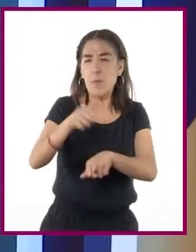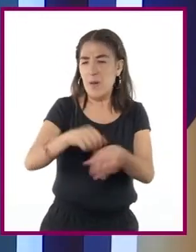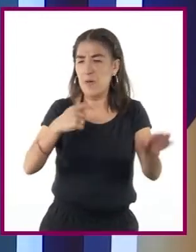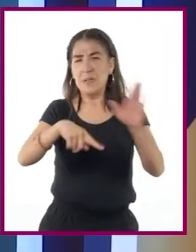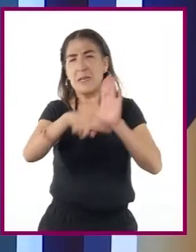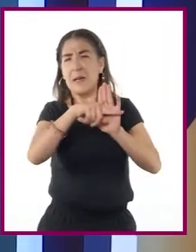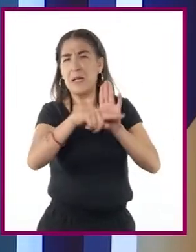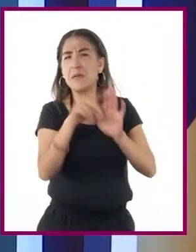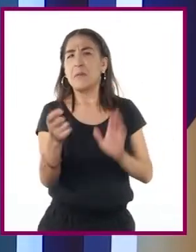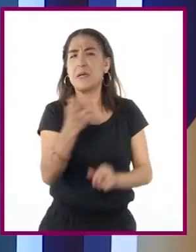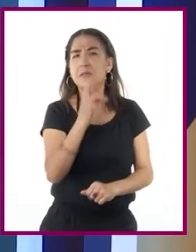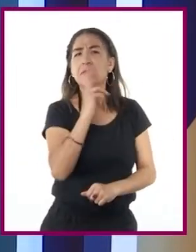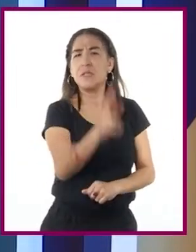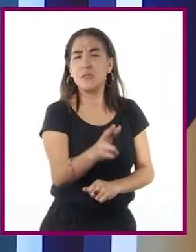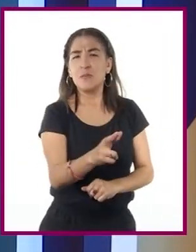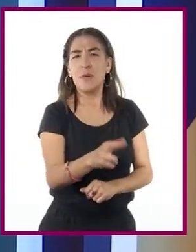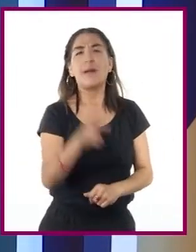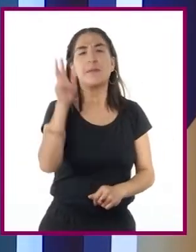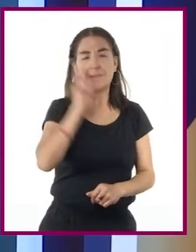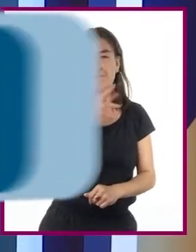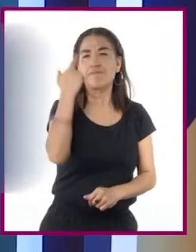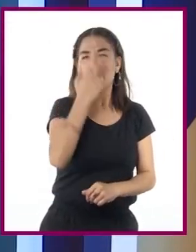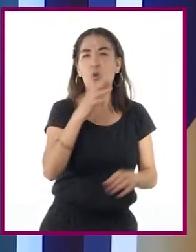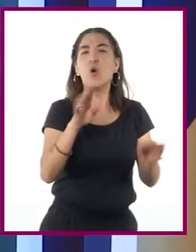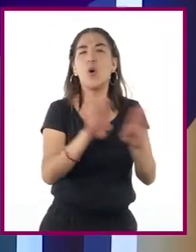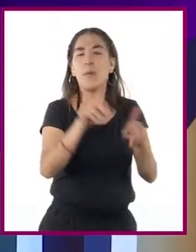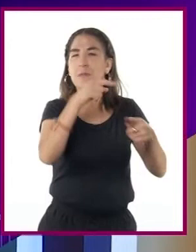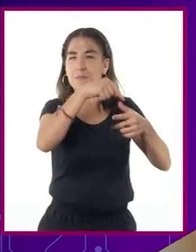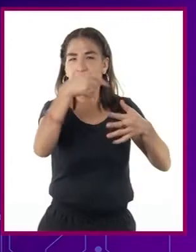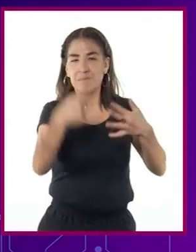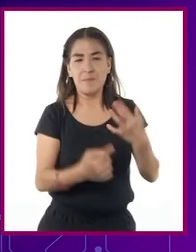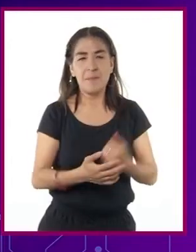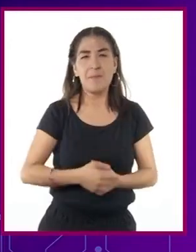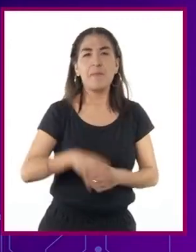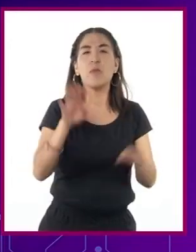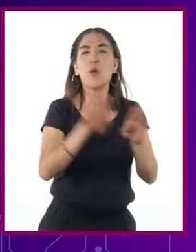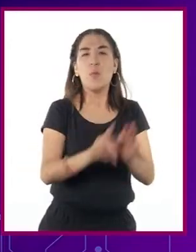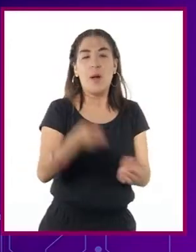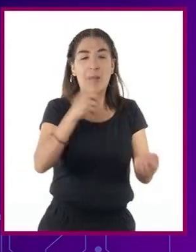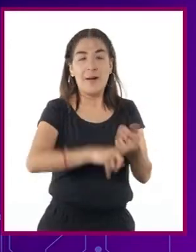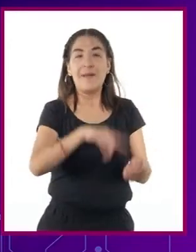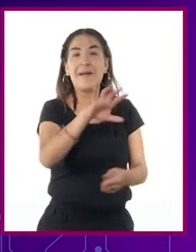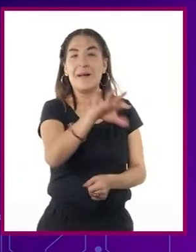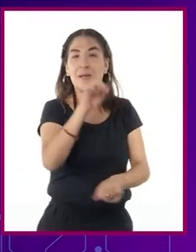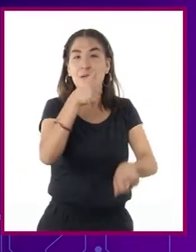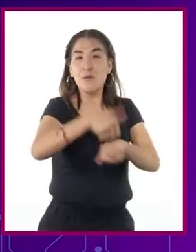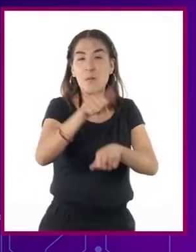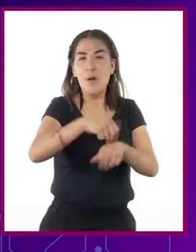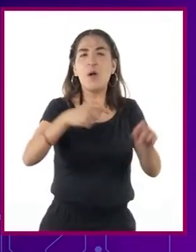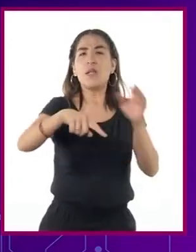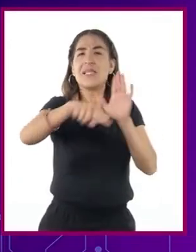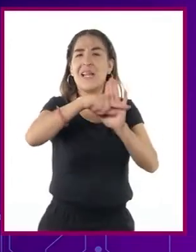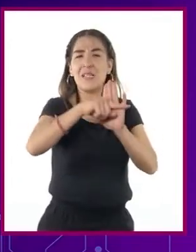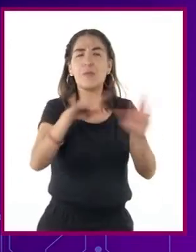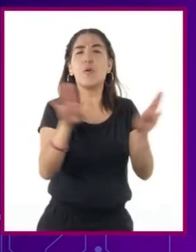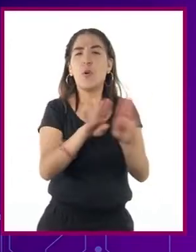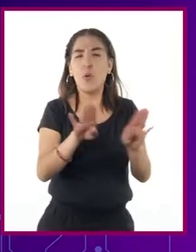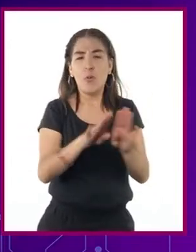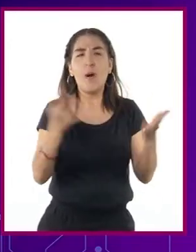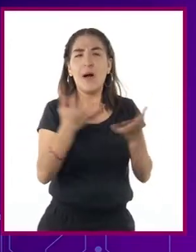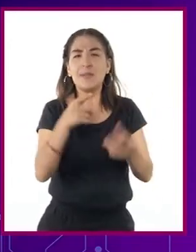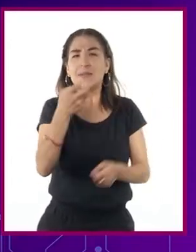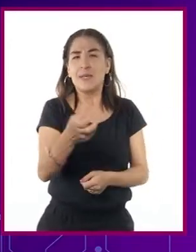negativo? Para esto revisemos los siguientes casos. Para obtener un exponente negativo, ¿cómo deben ser los exponentes